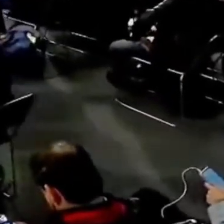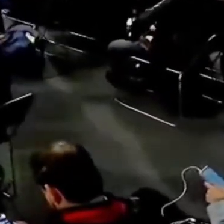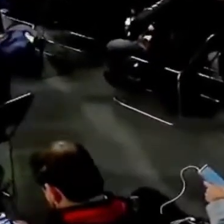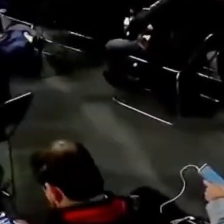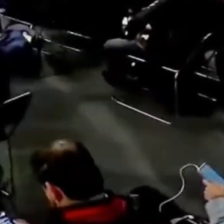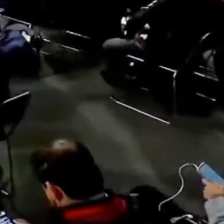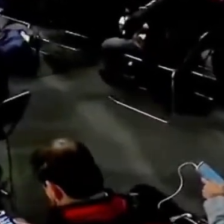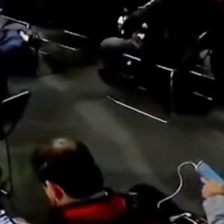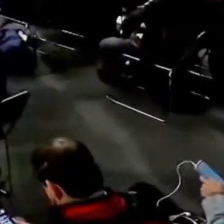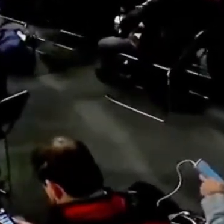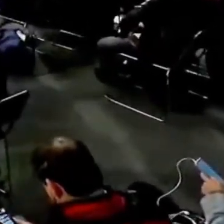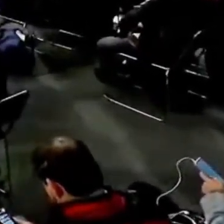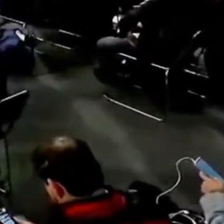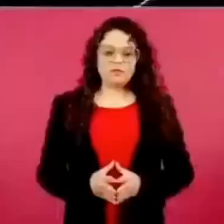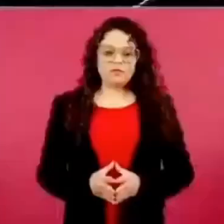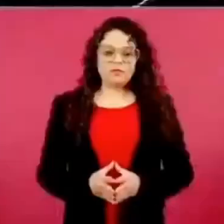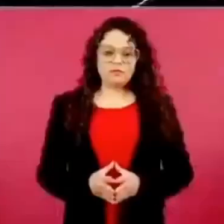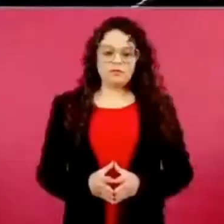los de